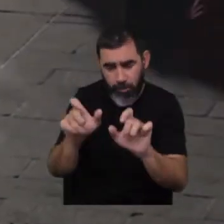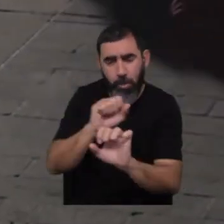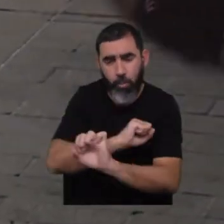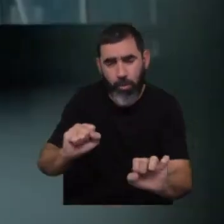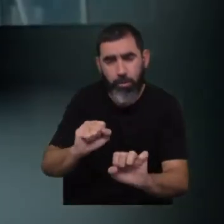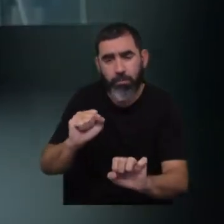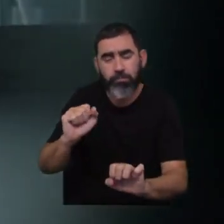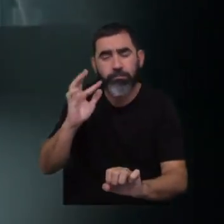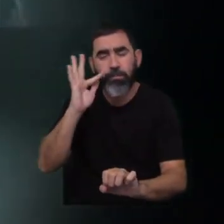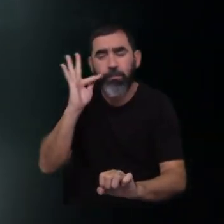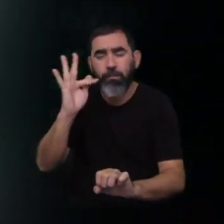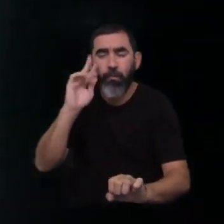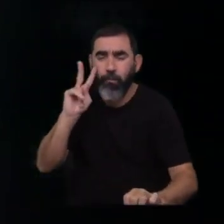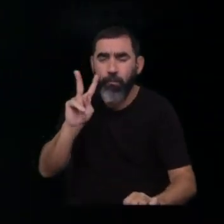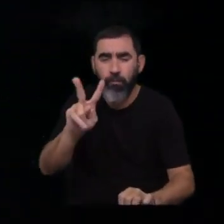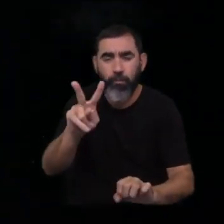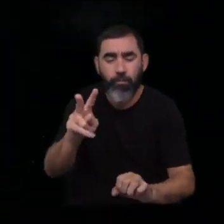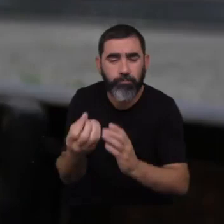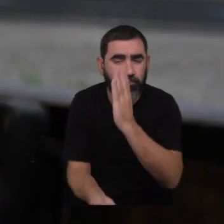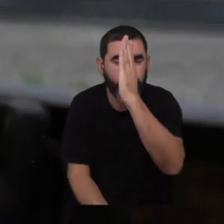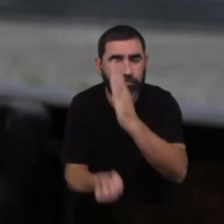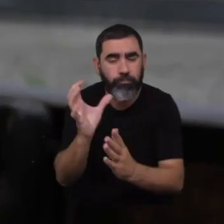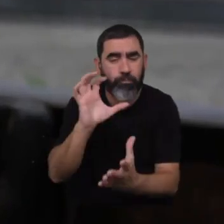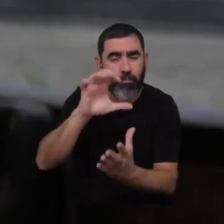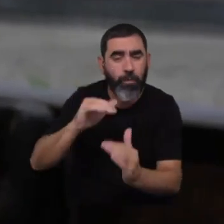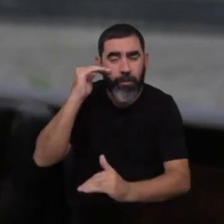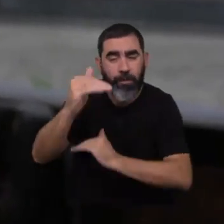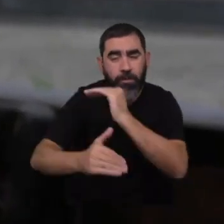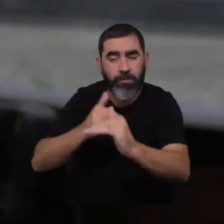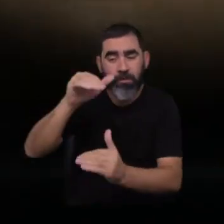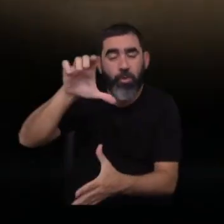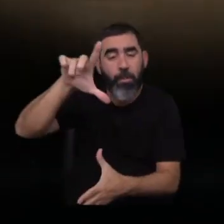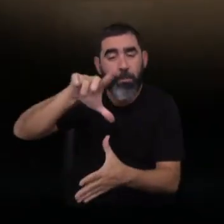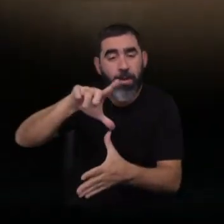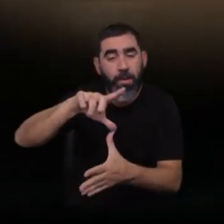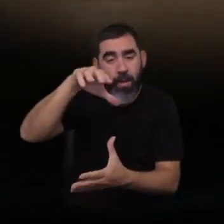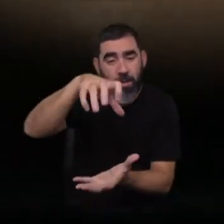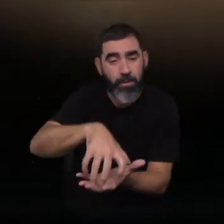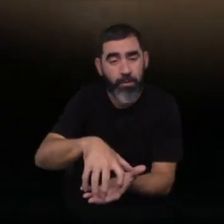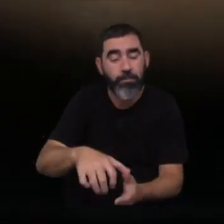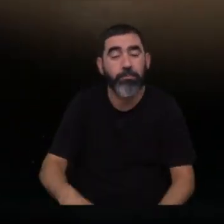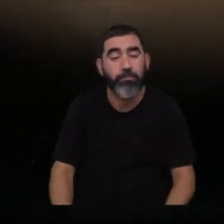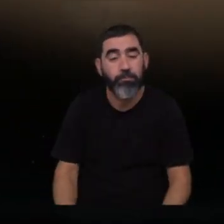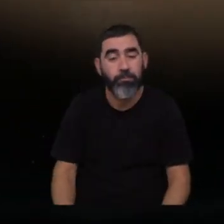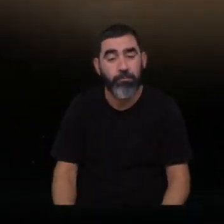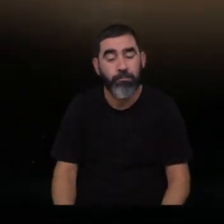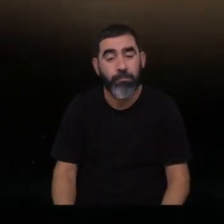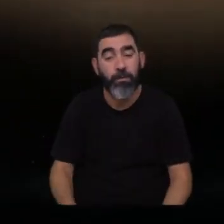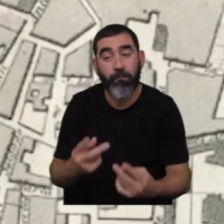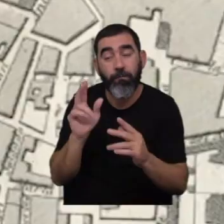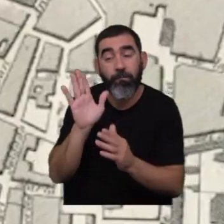un visionario que creó un polo de desarrollo en América Latina. Fue a